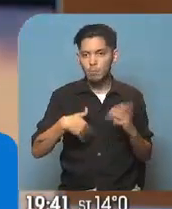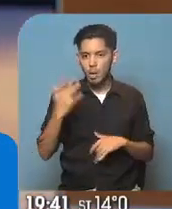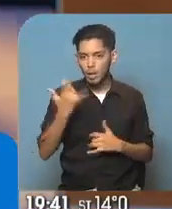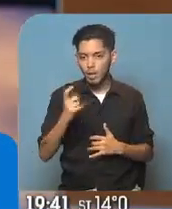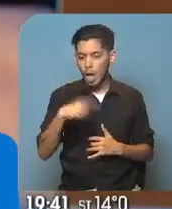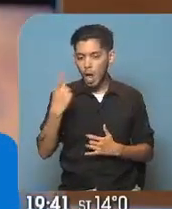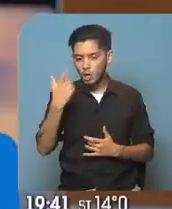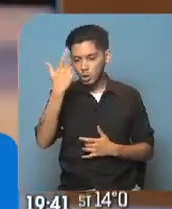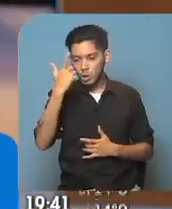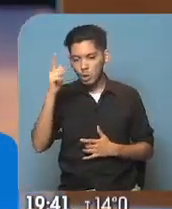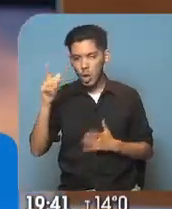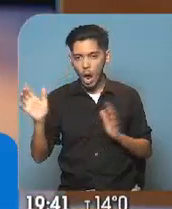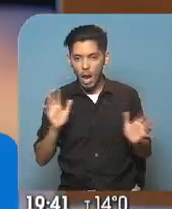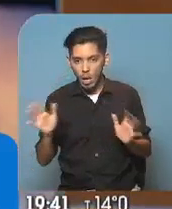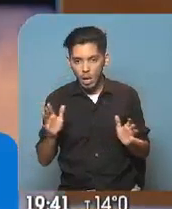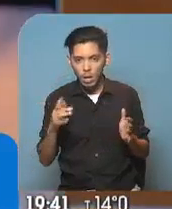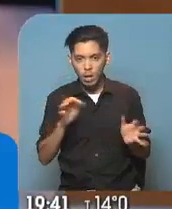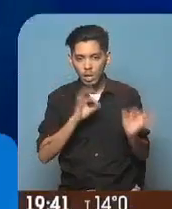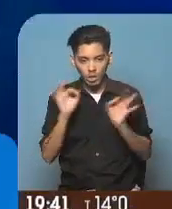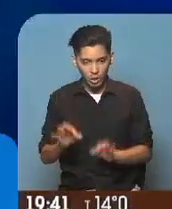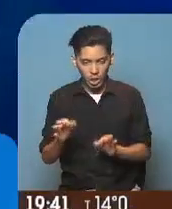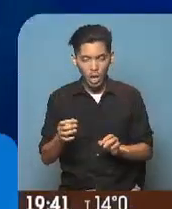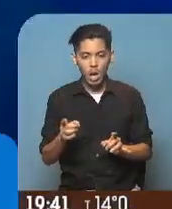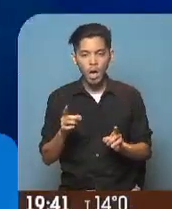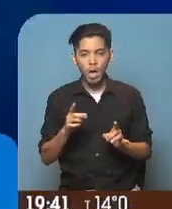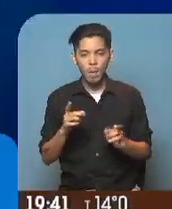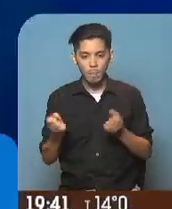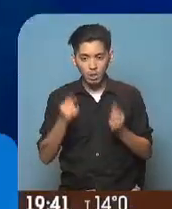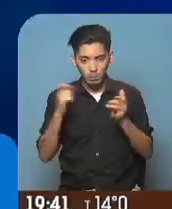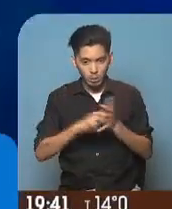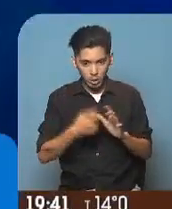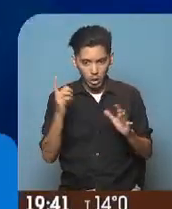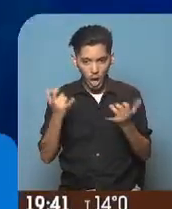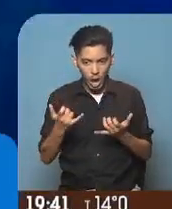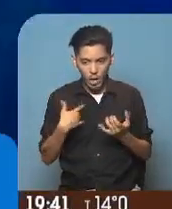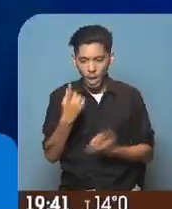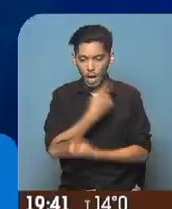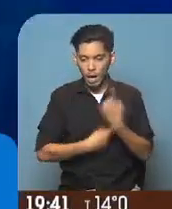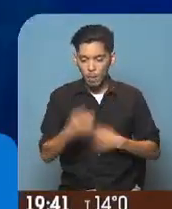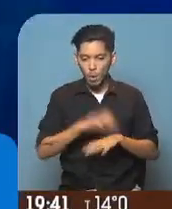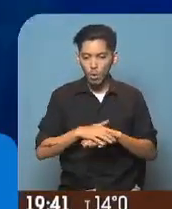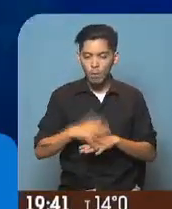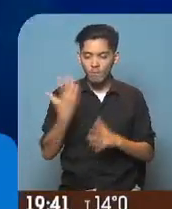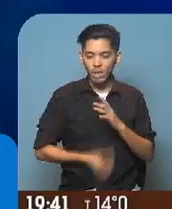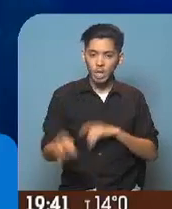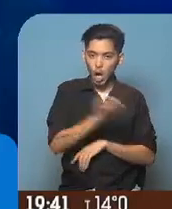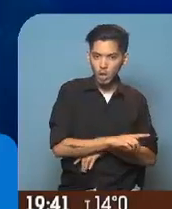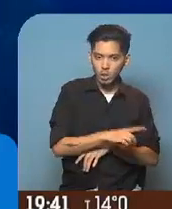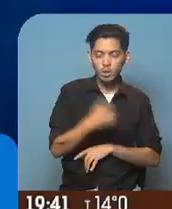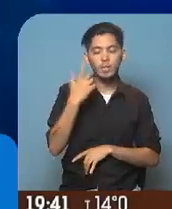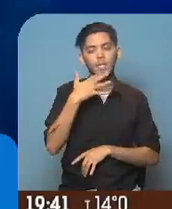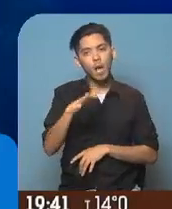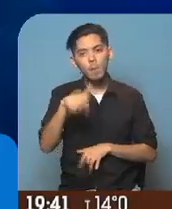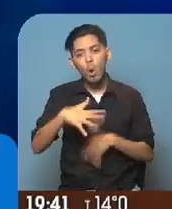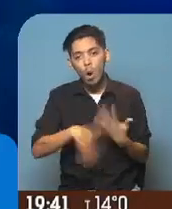otro arquero si entra con presión de todas maneras sabiendo que el cambio es por un error del otro a ver entendamos que estos jugadores son